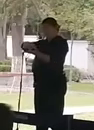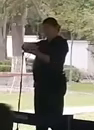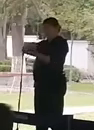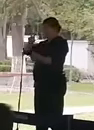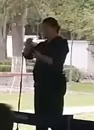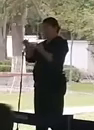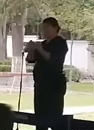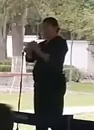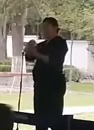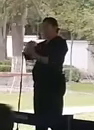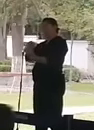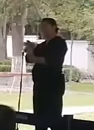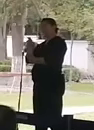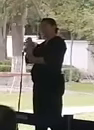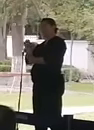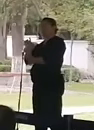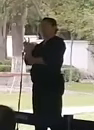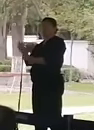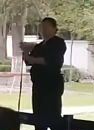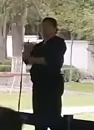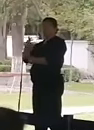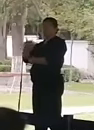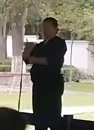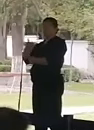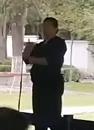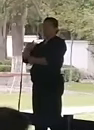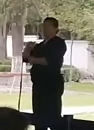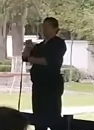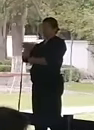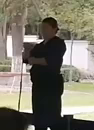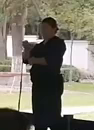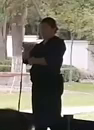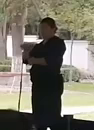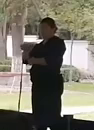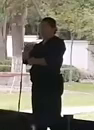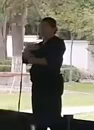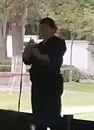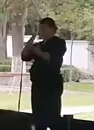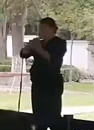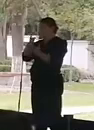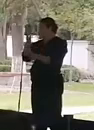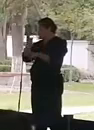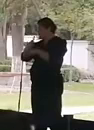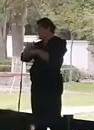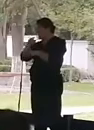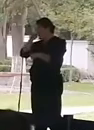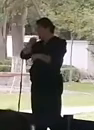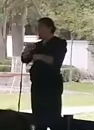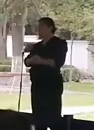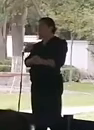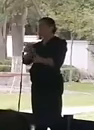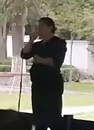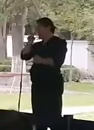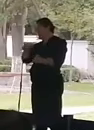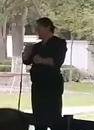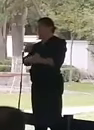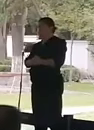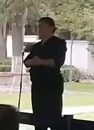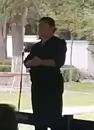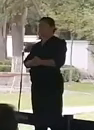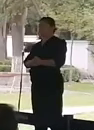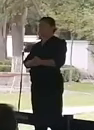New Haven, que también tuve la oportunidad de estar en estos 3 días que estuve por allá, New Haven, y